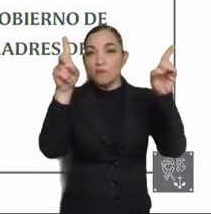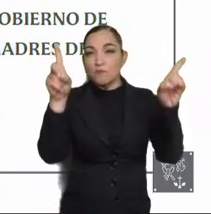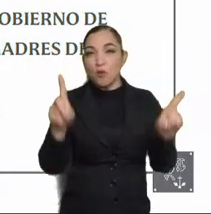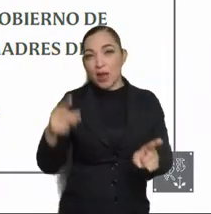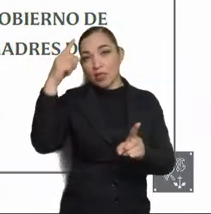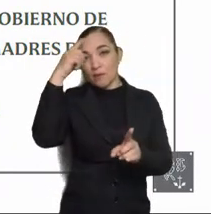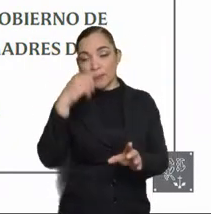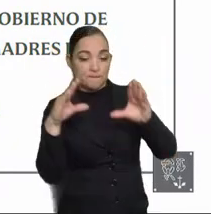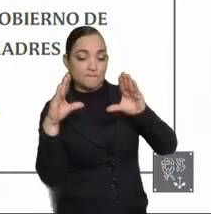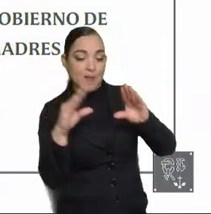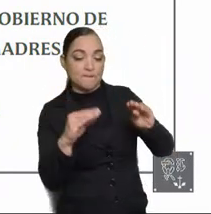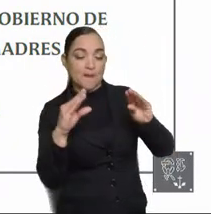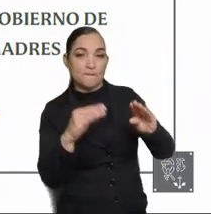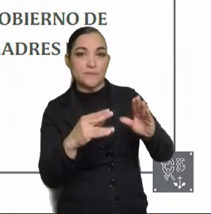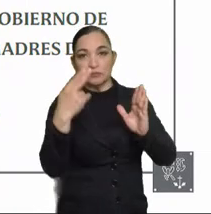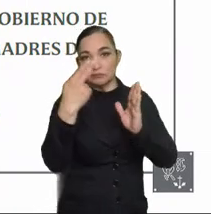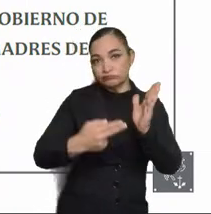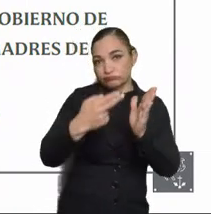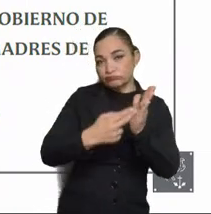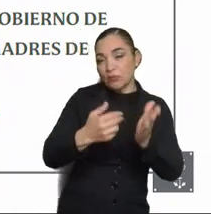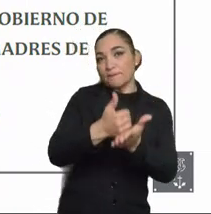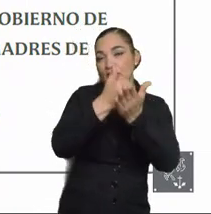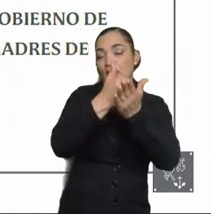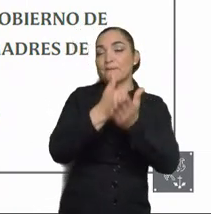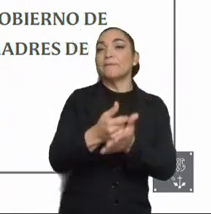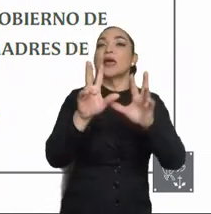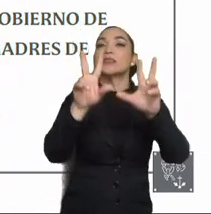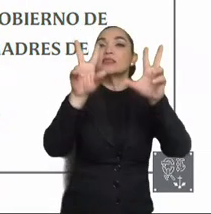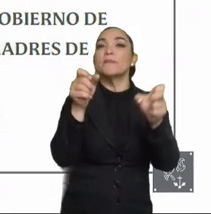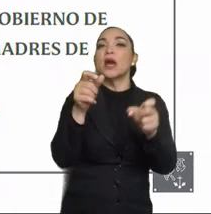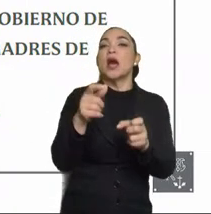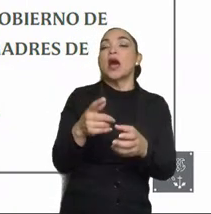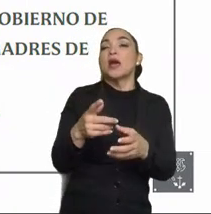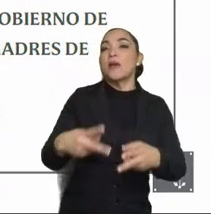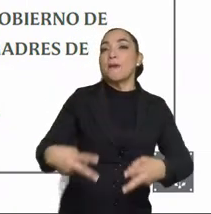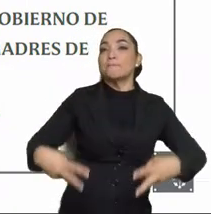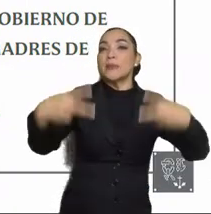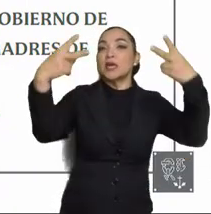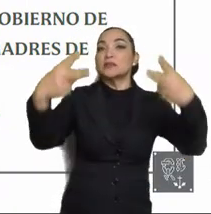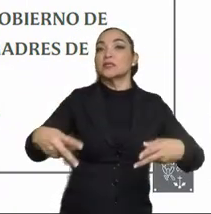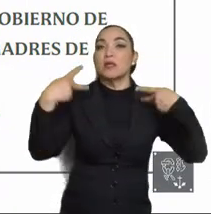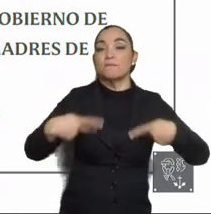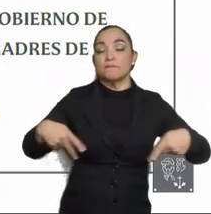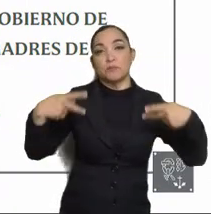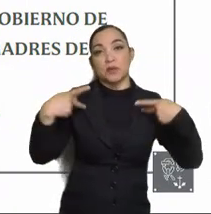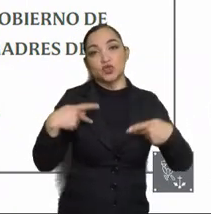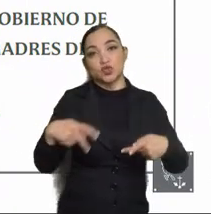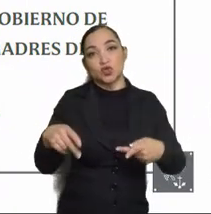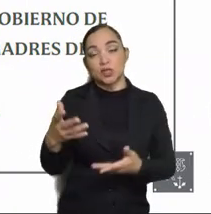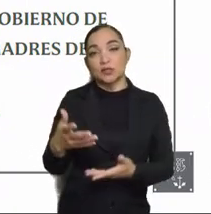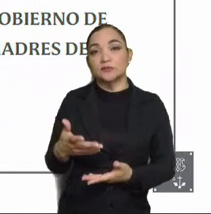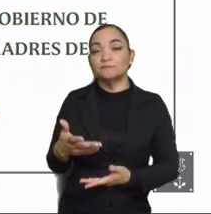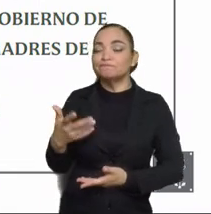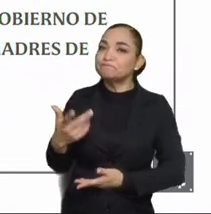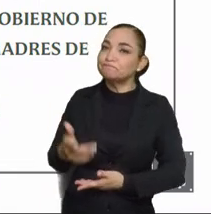a funcionariado en el tema de la trata de personas. Junto con eso estamos también, gobernador,